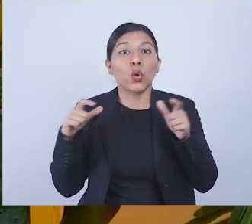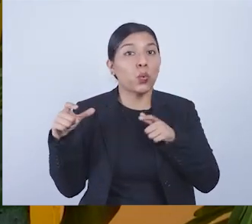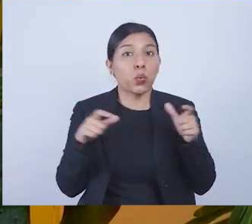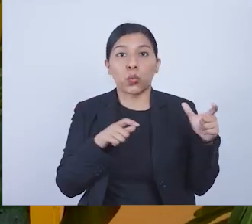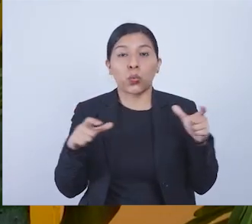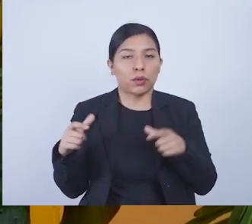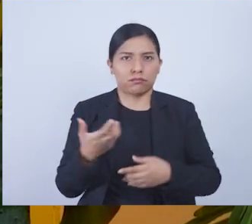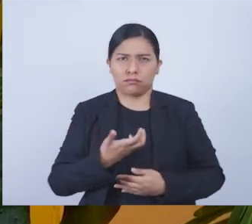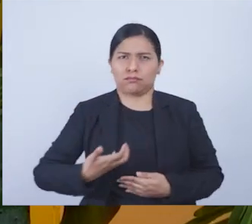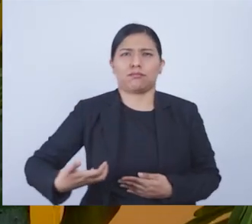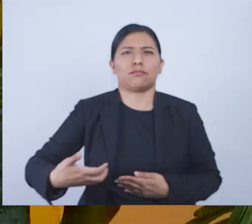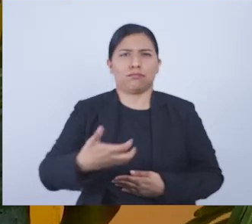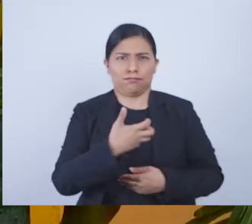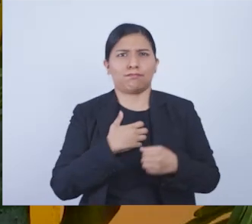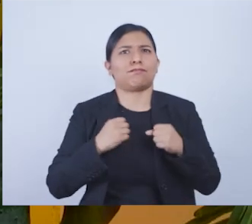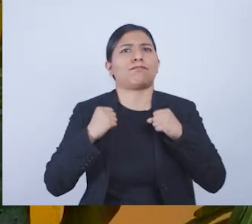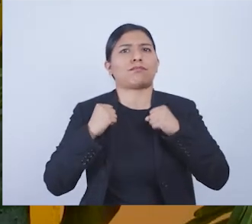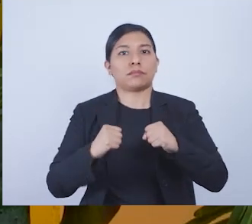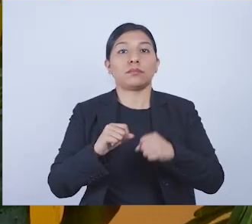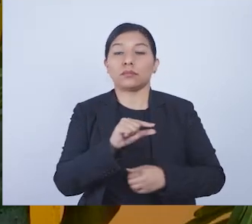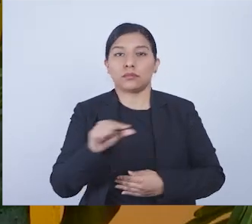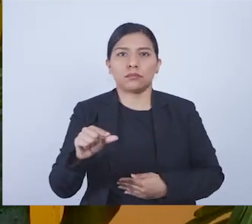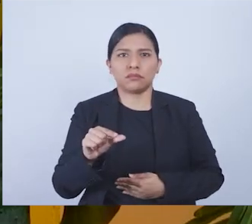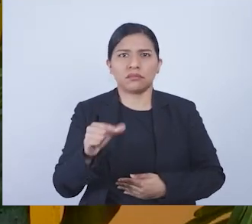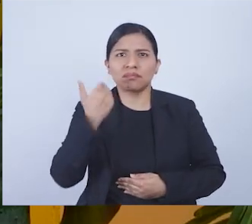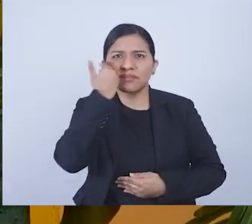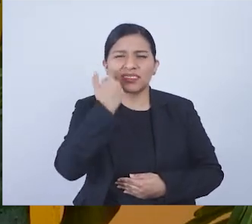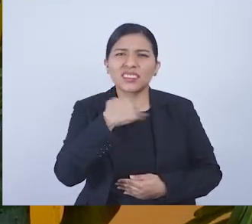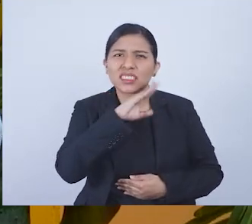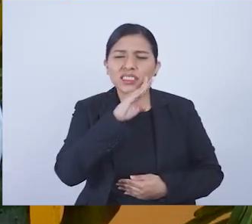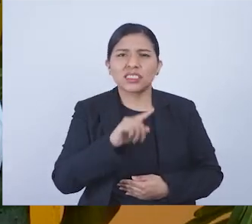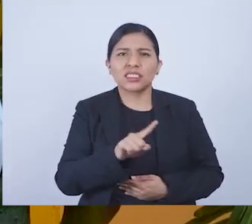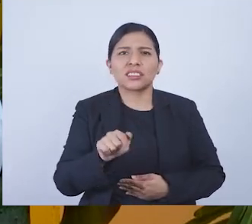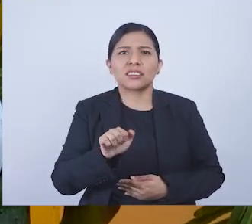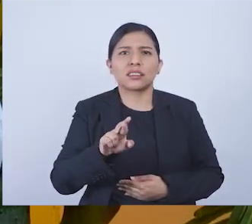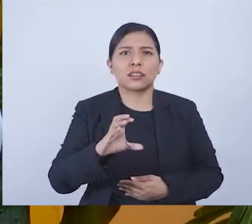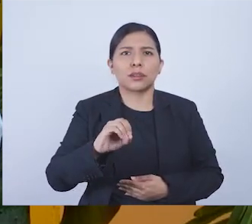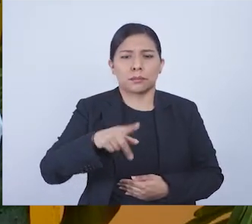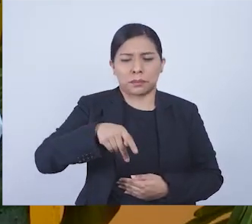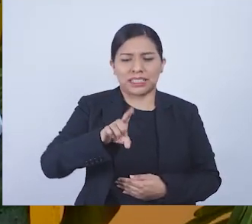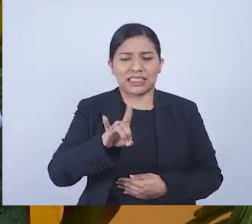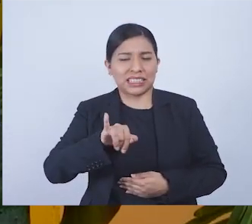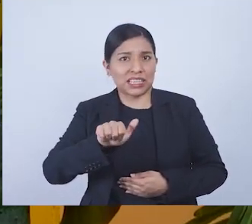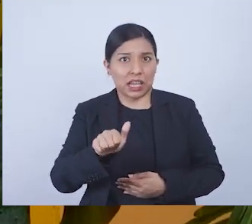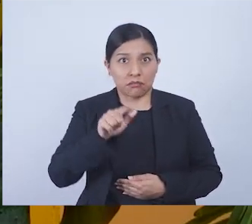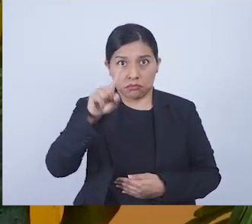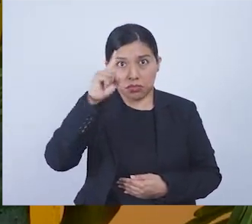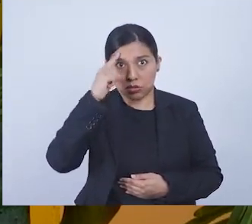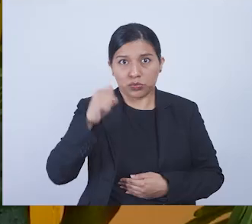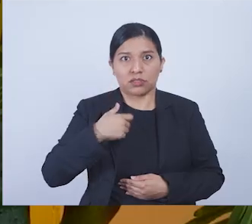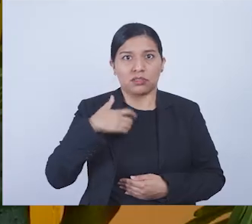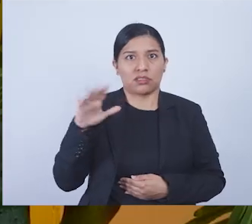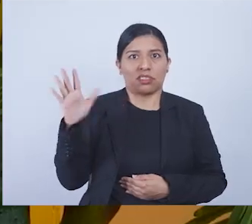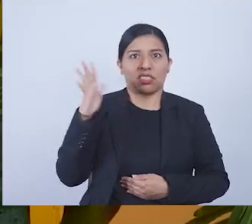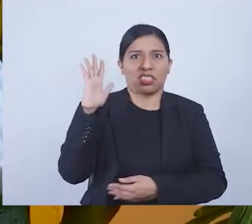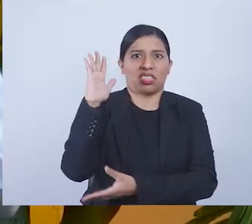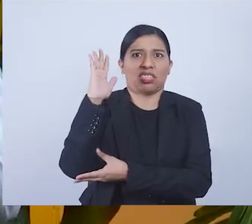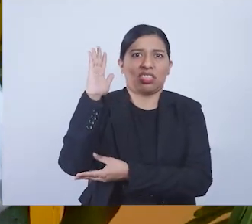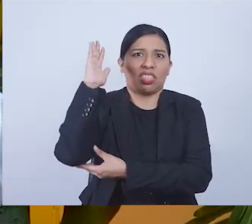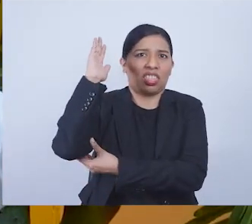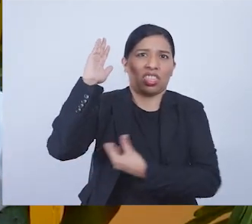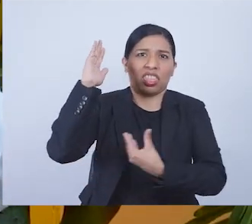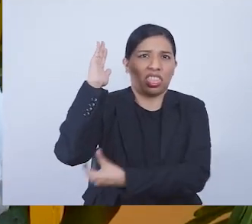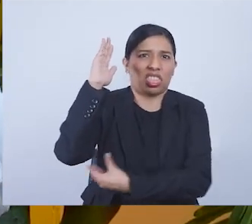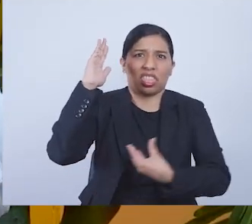perdiendo músculo y esto se llama sarcopenia. La sarcopenia no es únicamente un problema estético, que ya no puedo saludar así porque me cuelga todo